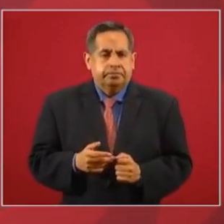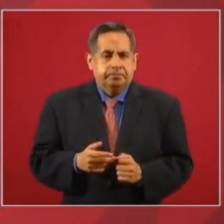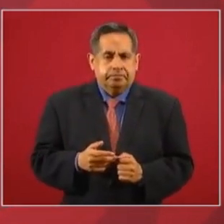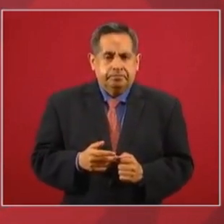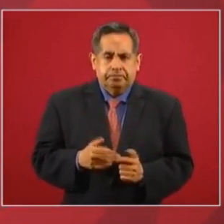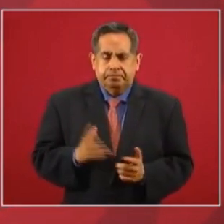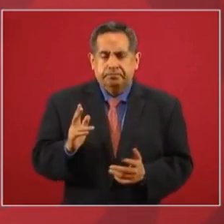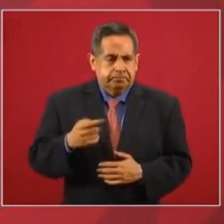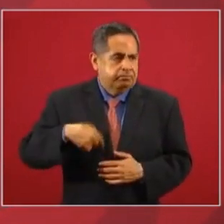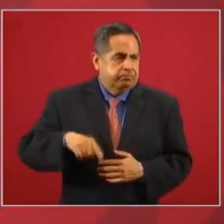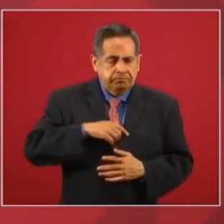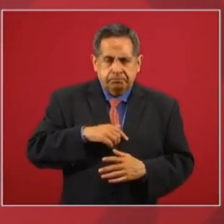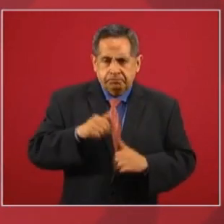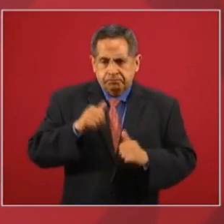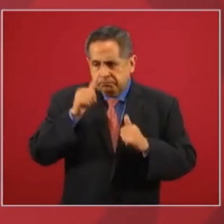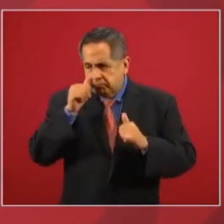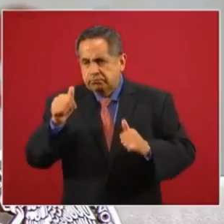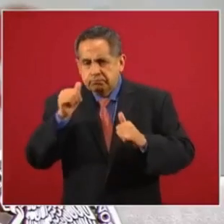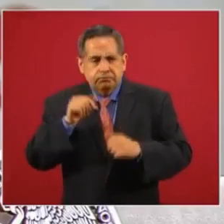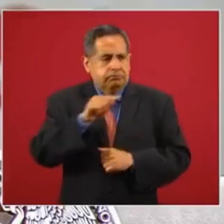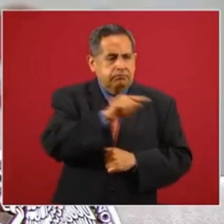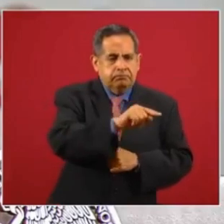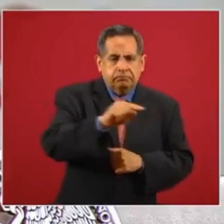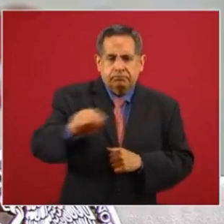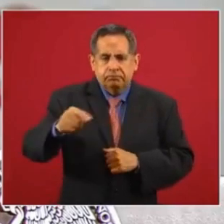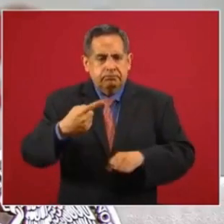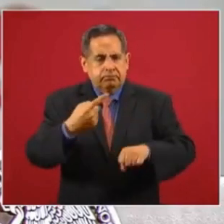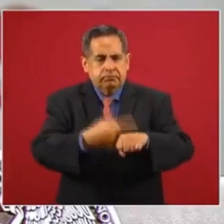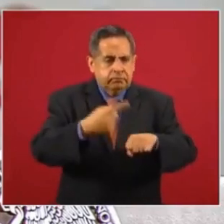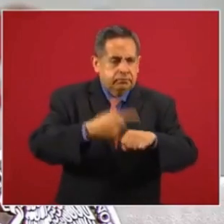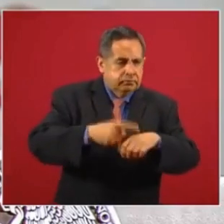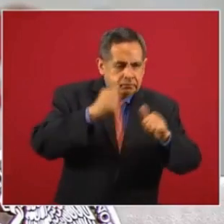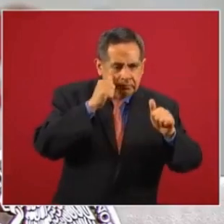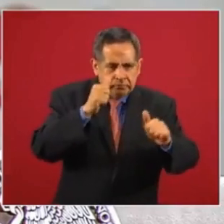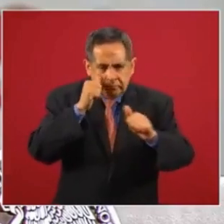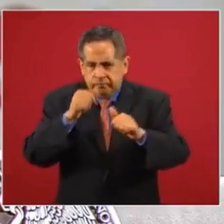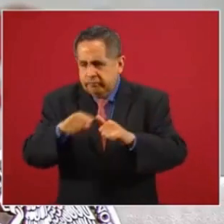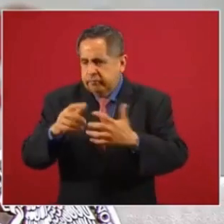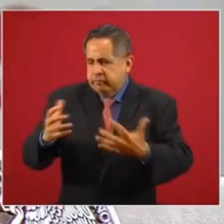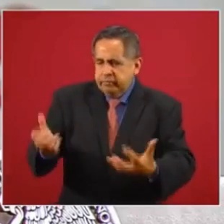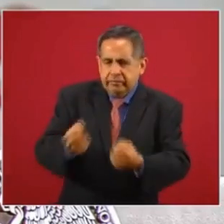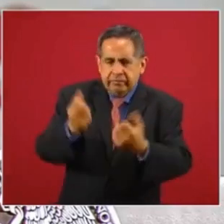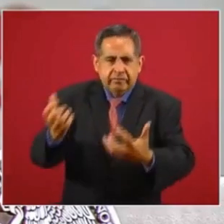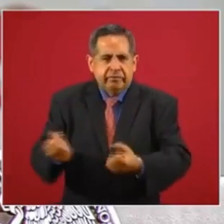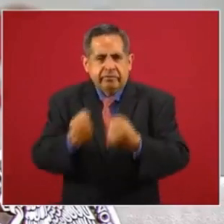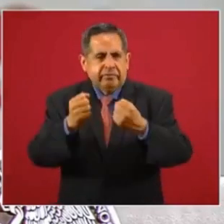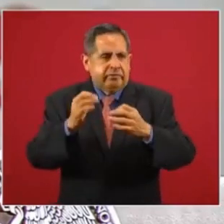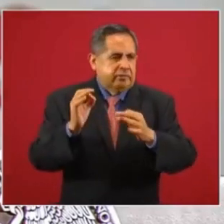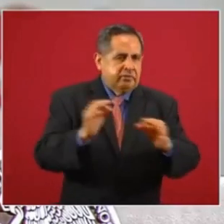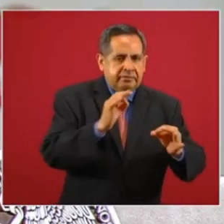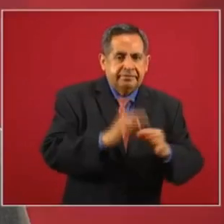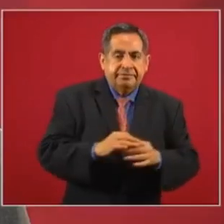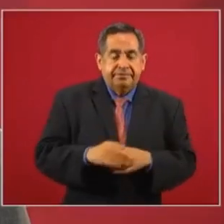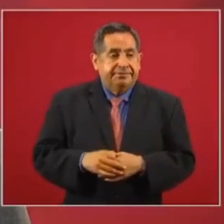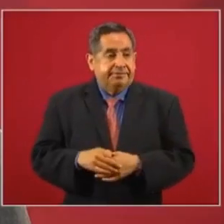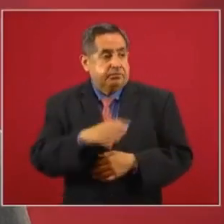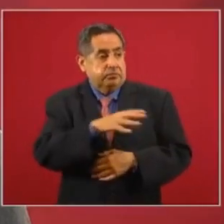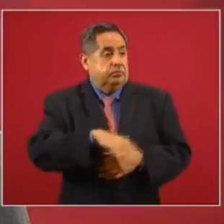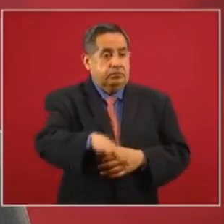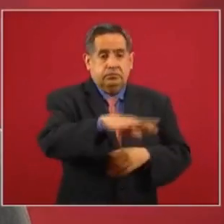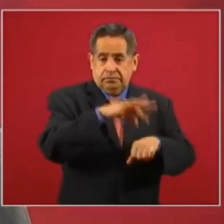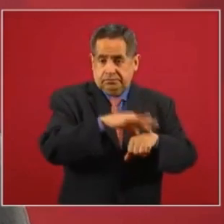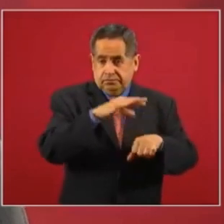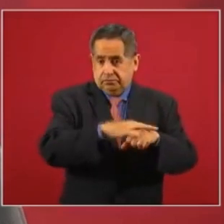pues atendiendo a enfermos, salvando vidas, contamos con el apoyo de todo el personal